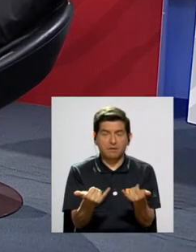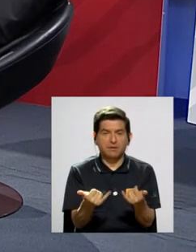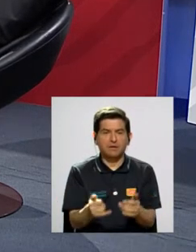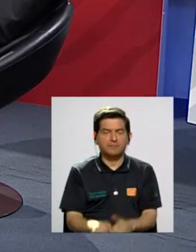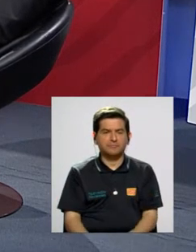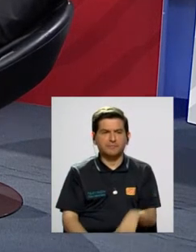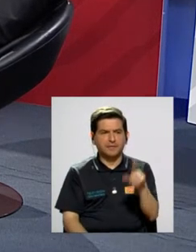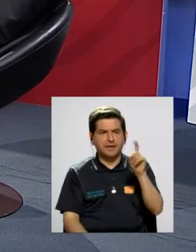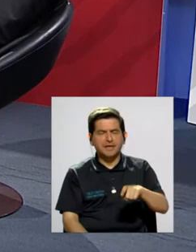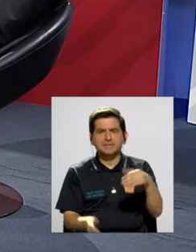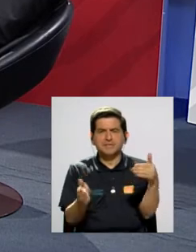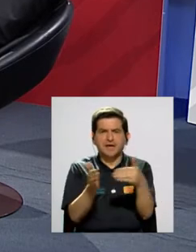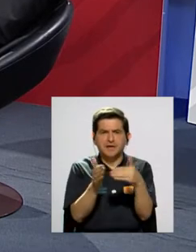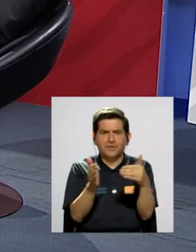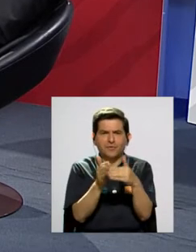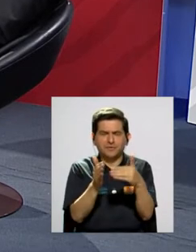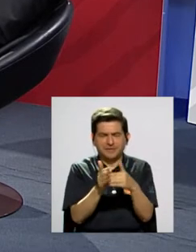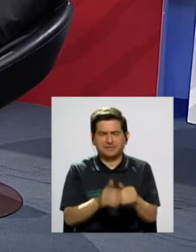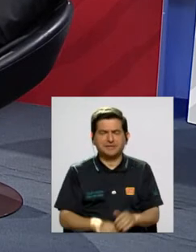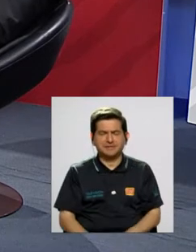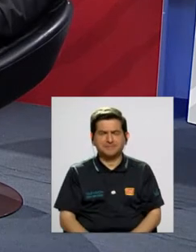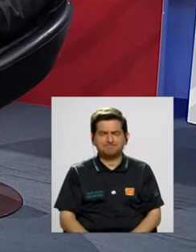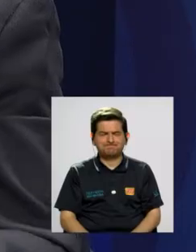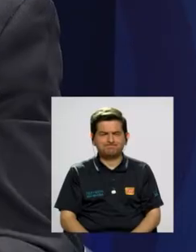volverse a ver con ojos